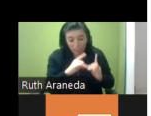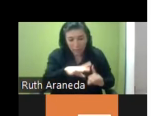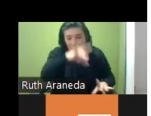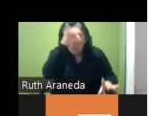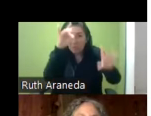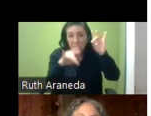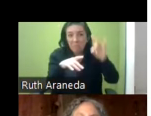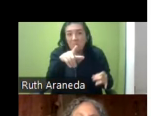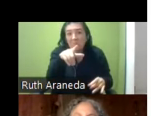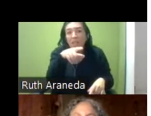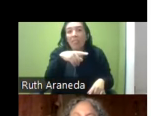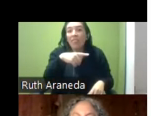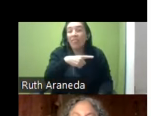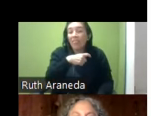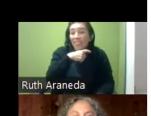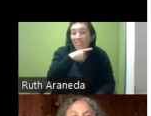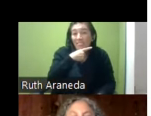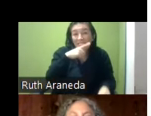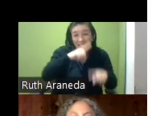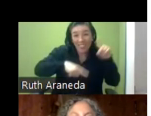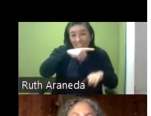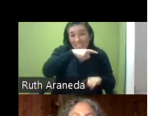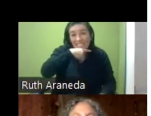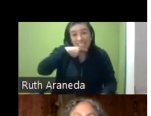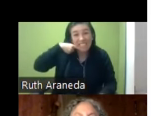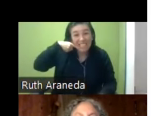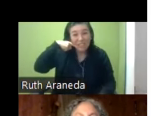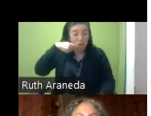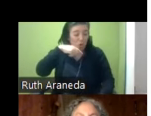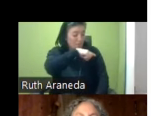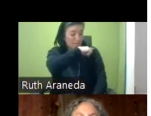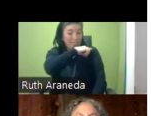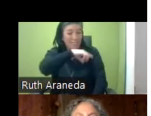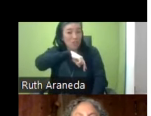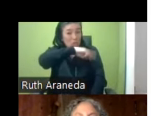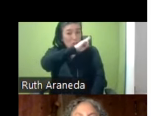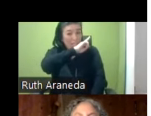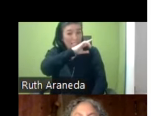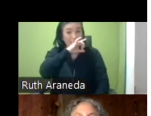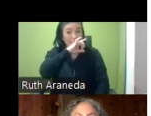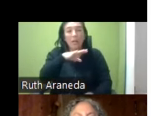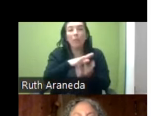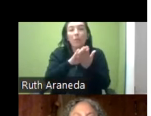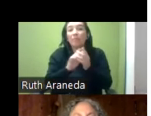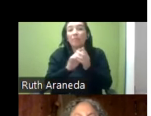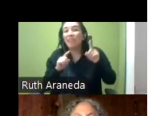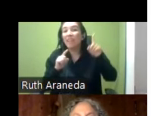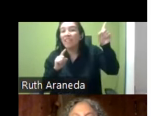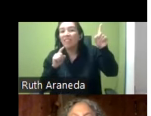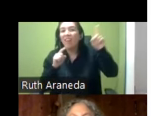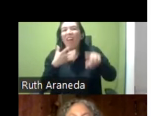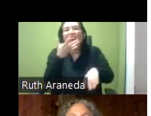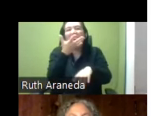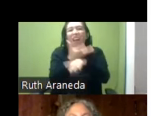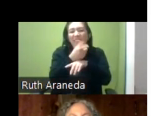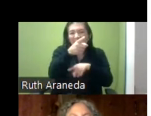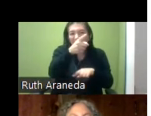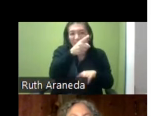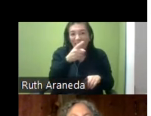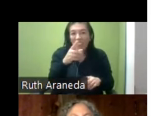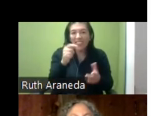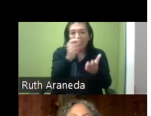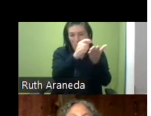desértica del norte grande de Chile, en el extremo norte de Chile. Arriba tenemos el dibujo